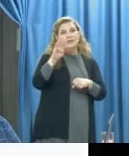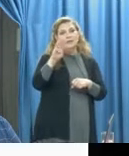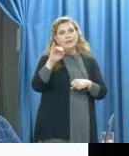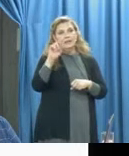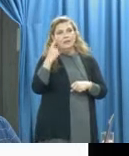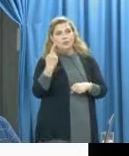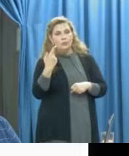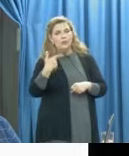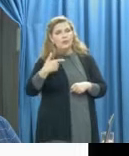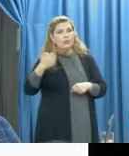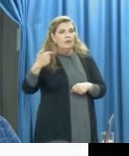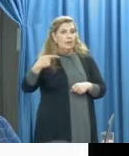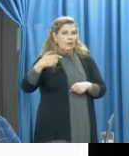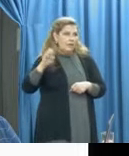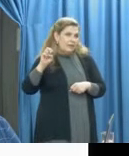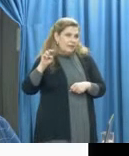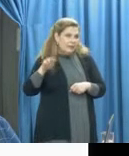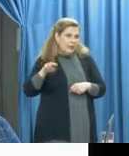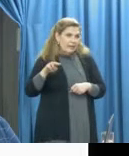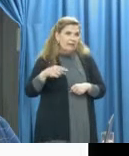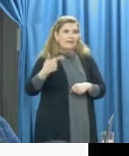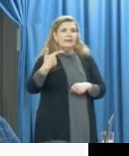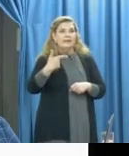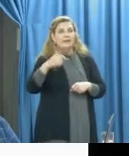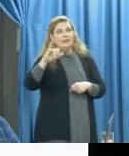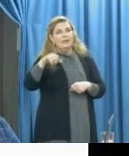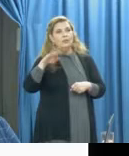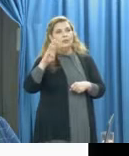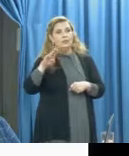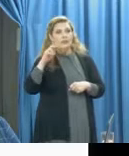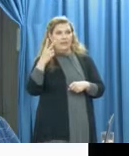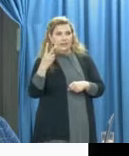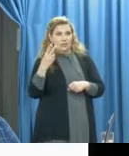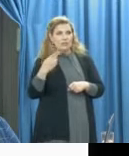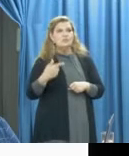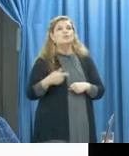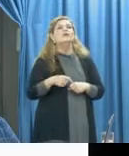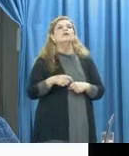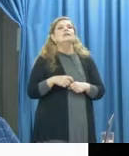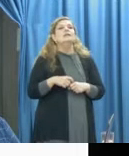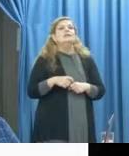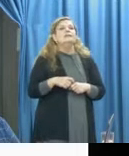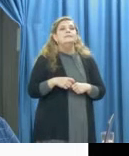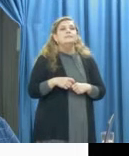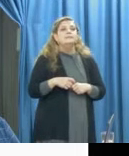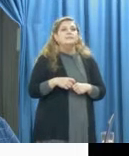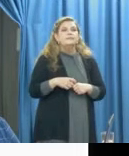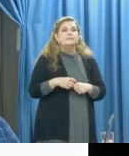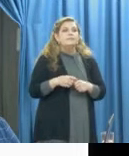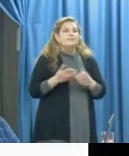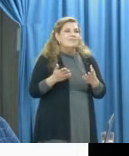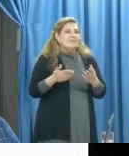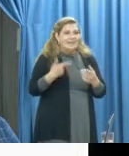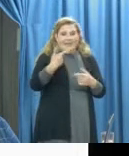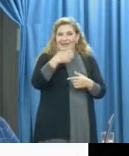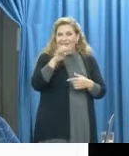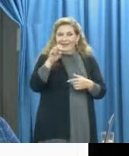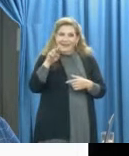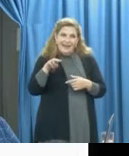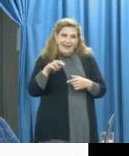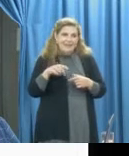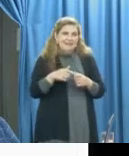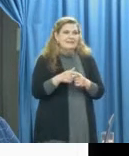gen más frecuente el GJB2, y los genes y el espectro de mutaciones difieren en